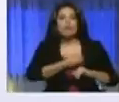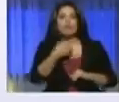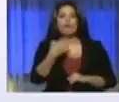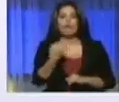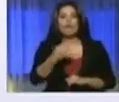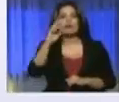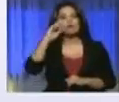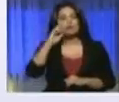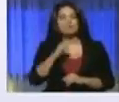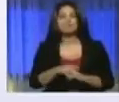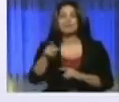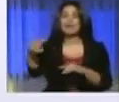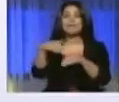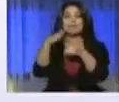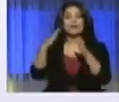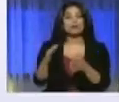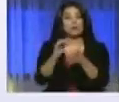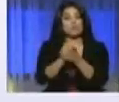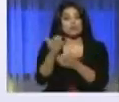nuestro ministro, compañero.